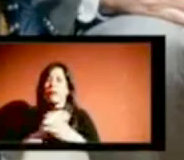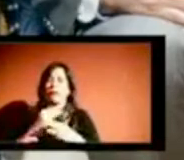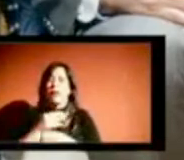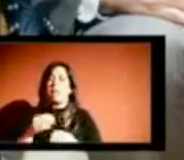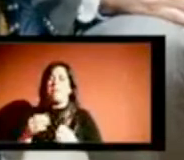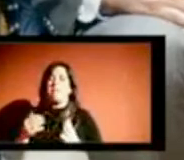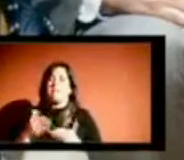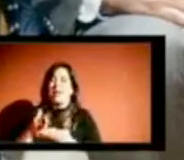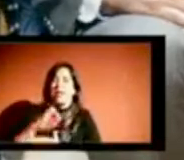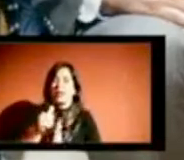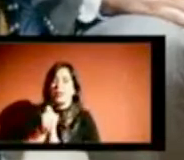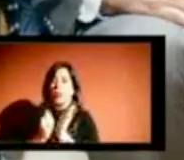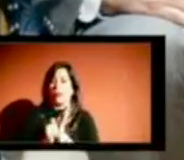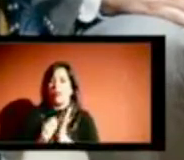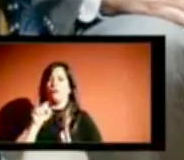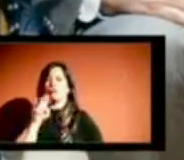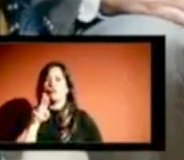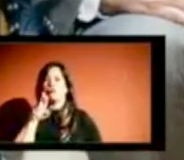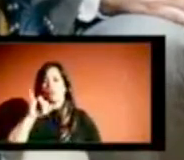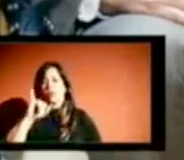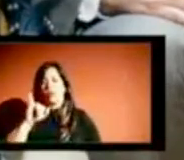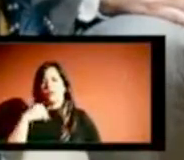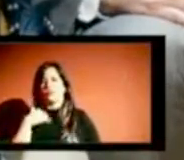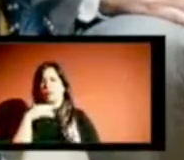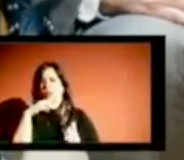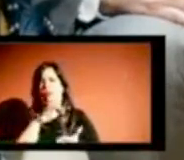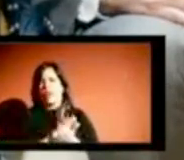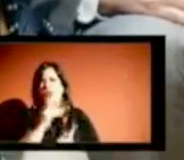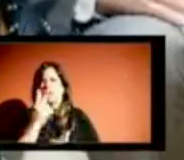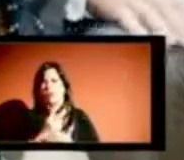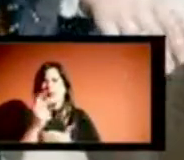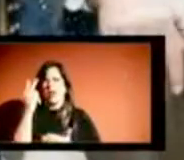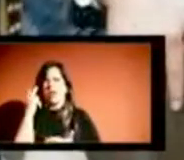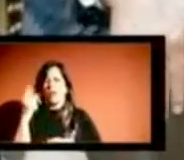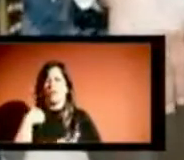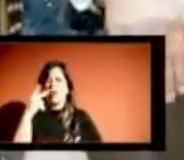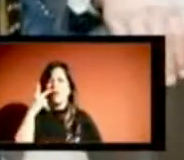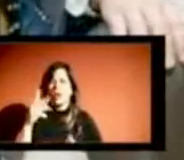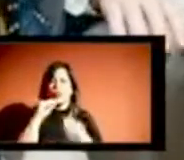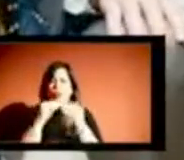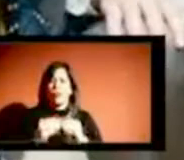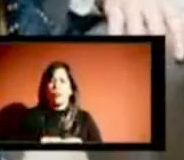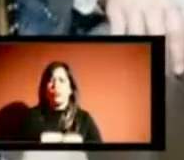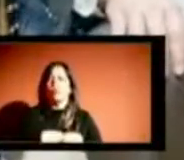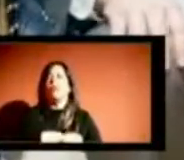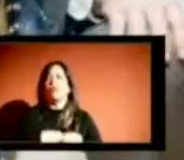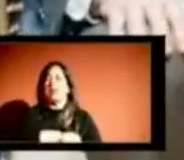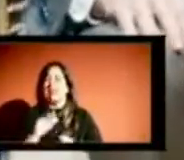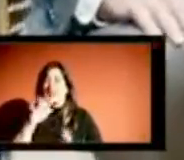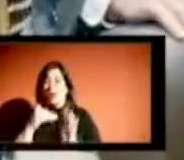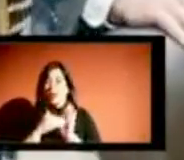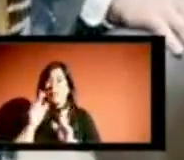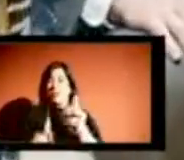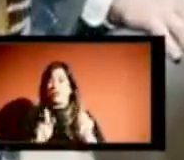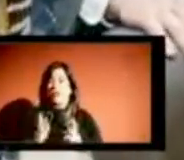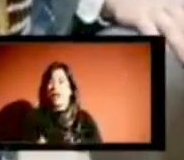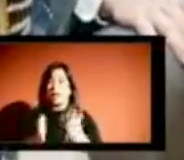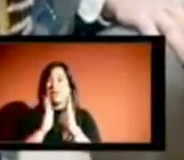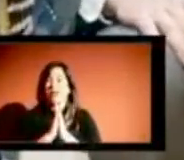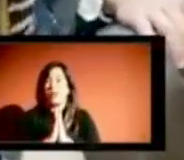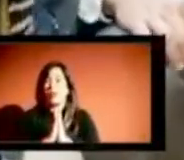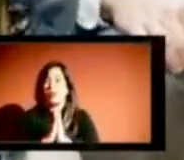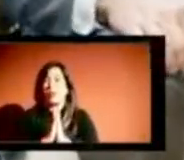de su cuenta en Suri. Creo yo que fue hace 2 semanas atrás que vi el número. Habían 5.000 personas que